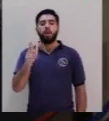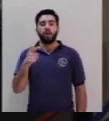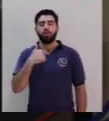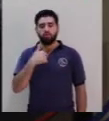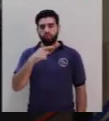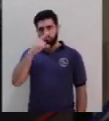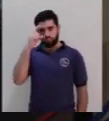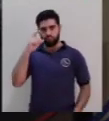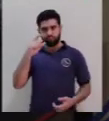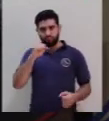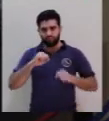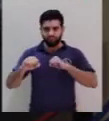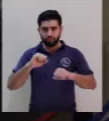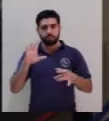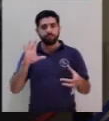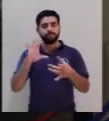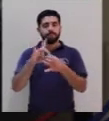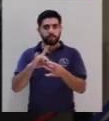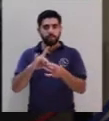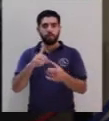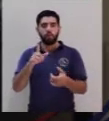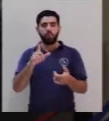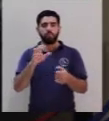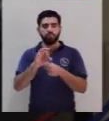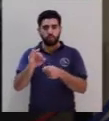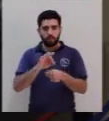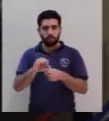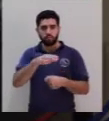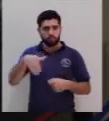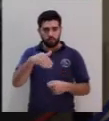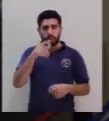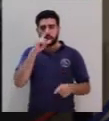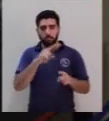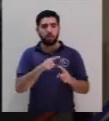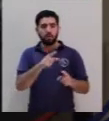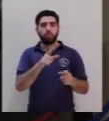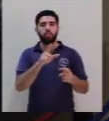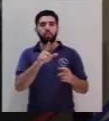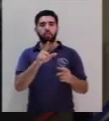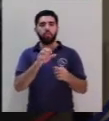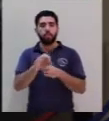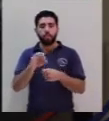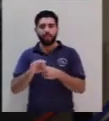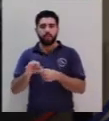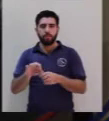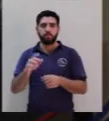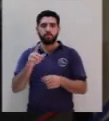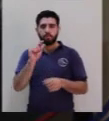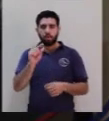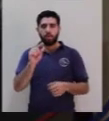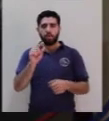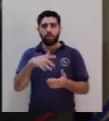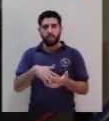lingüista, trabajo con pueblos indígenas, asimismo trabajo con comunidades vulnerables en desarrollo. El día de hoy vamos a hablar un